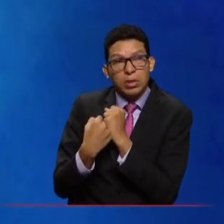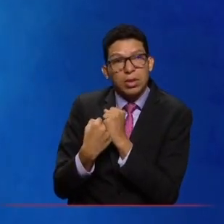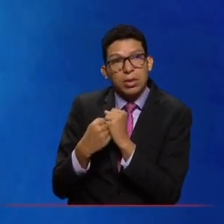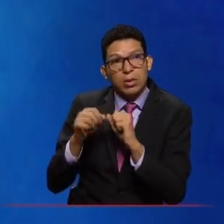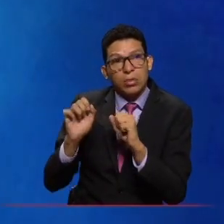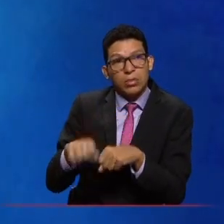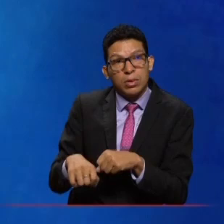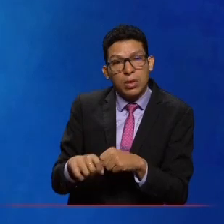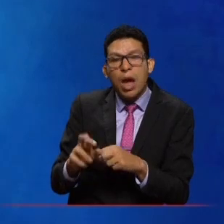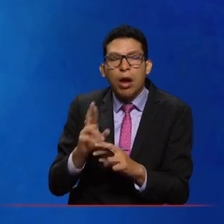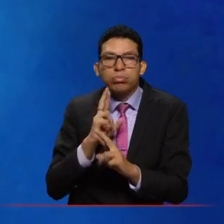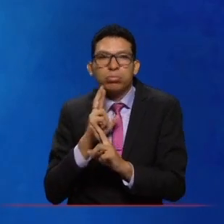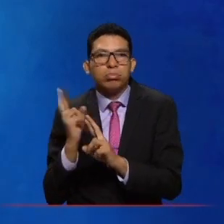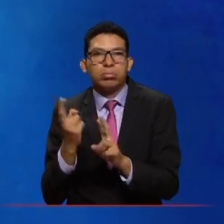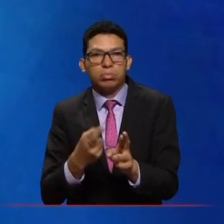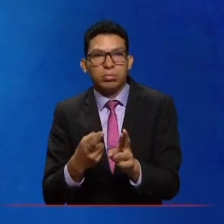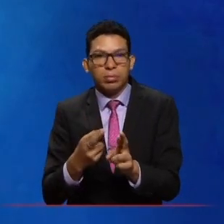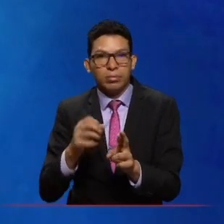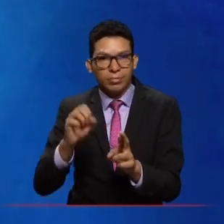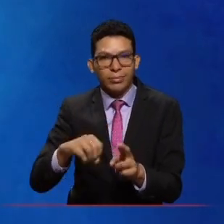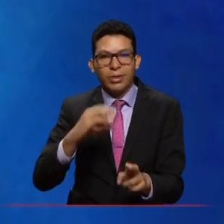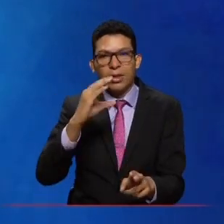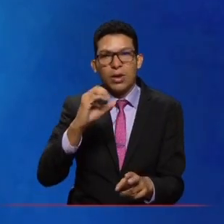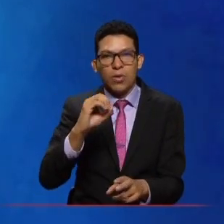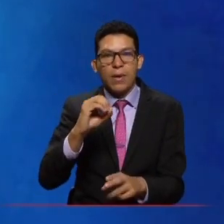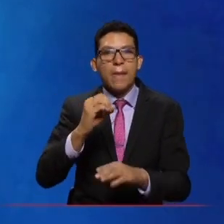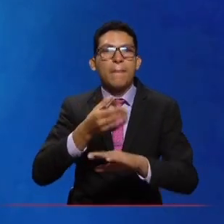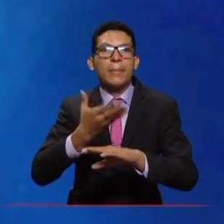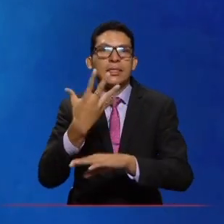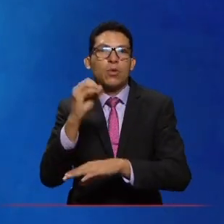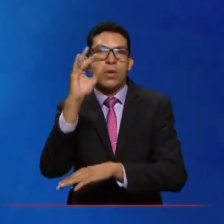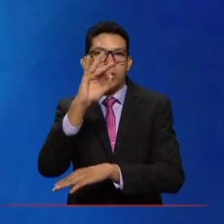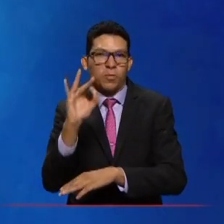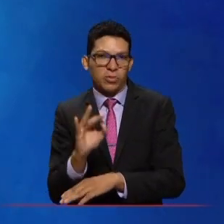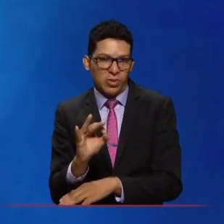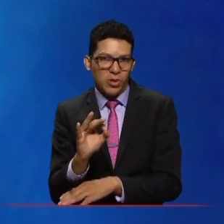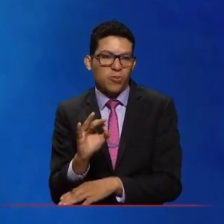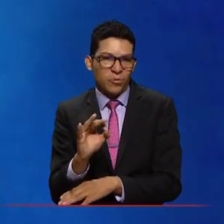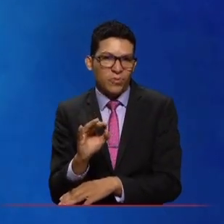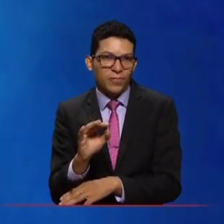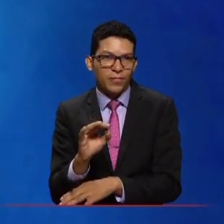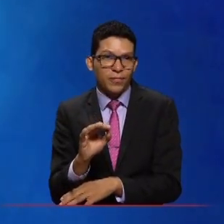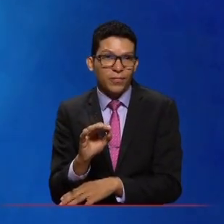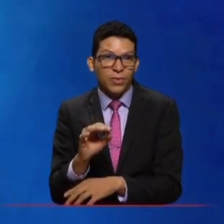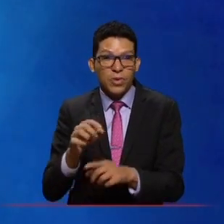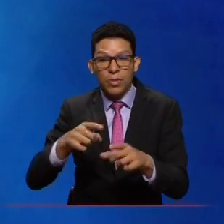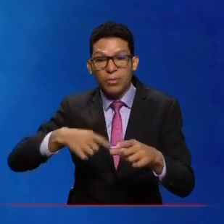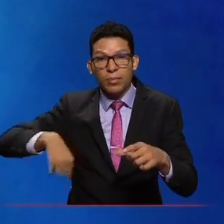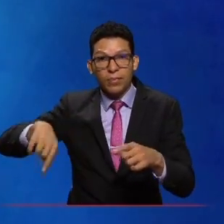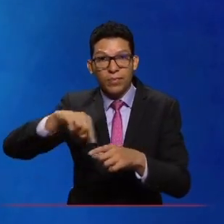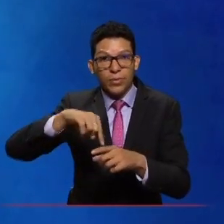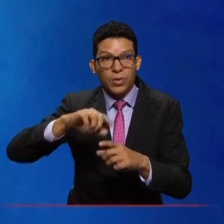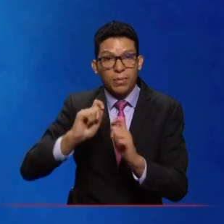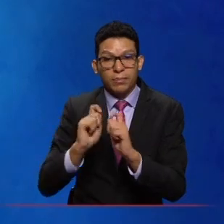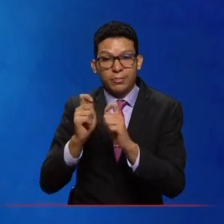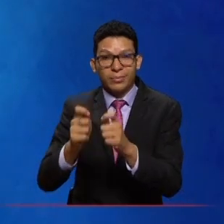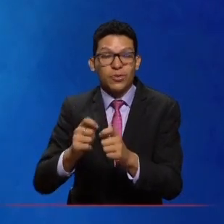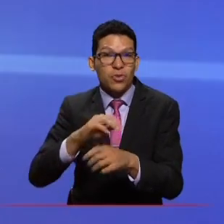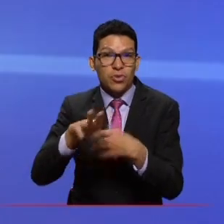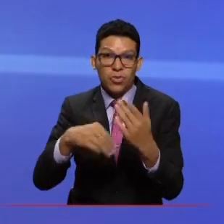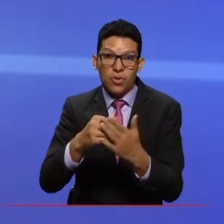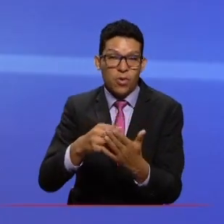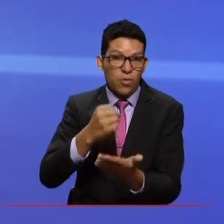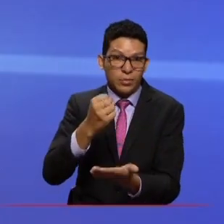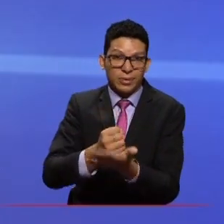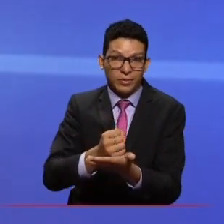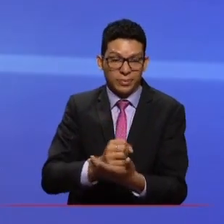puede responder, el codeudor podría responder hasta por la mitad de su deuda, pero el avalista respondería por toda la obligación. Pero entonces,